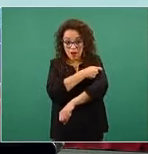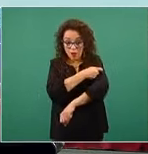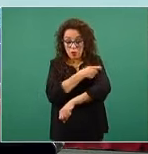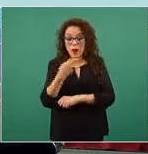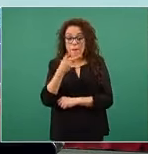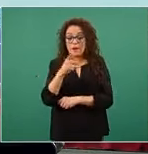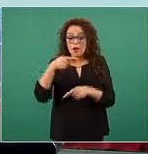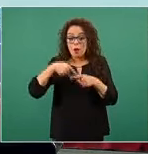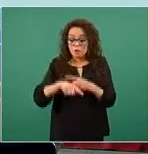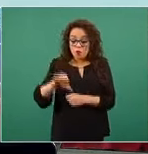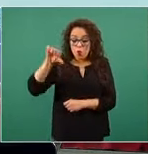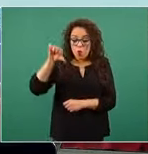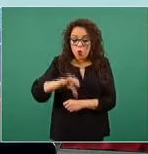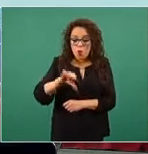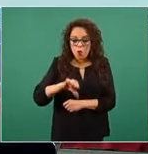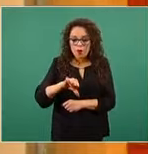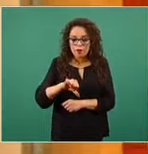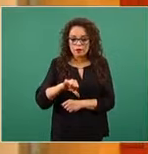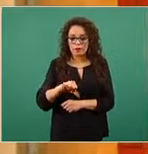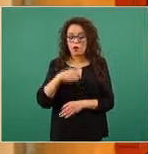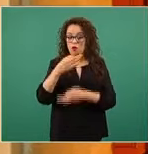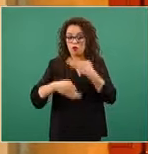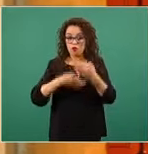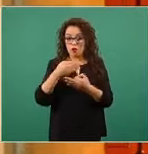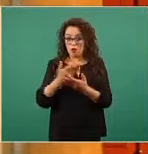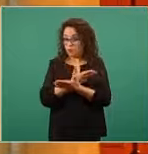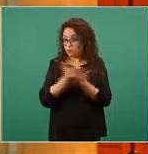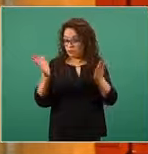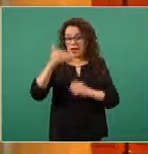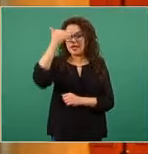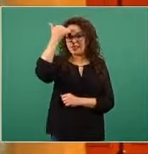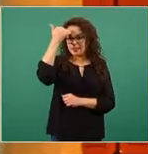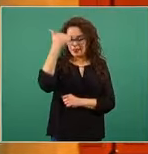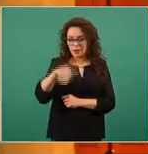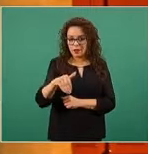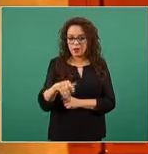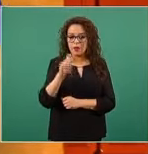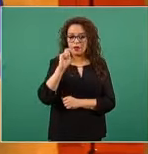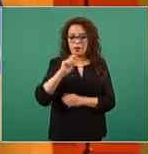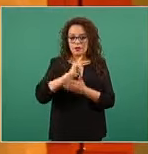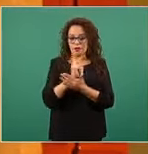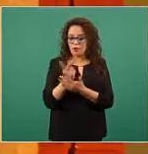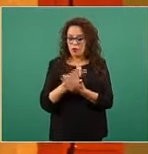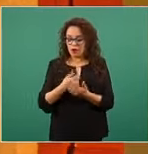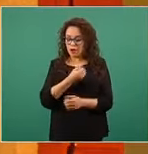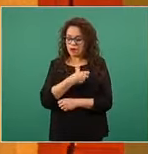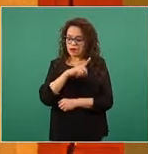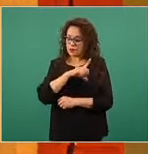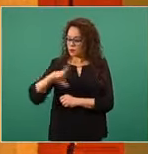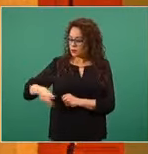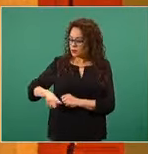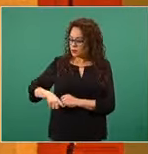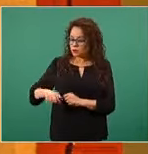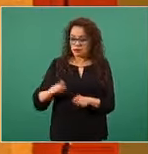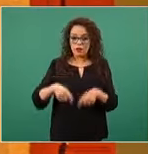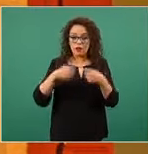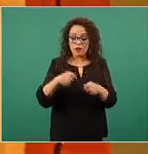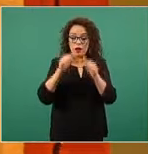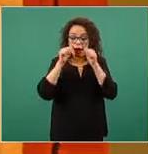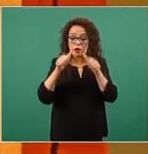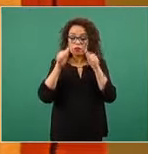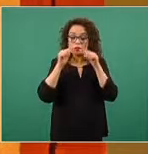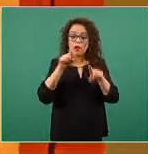hoy. Como todos y todas ustedes saben, los programas de salud pública atienden a múltiples